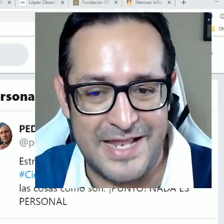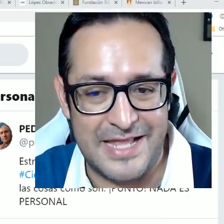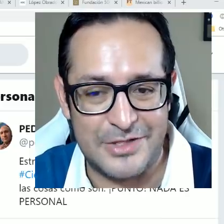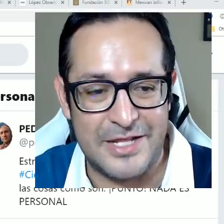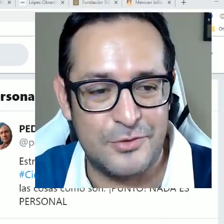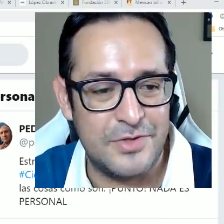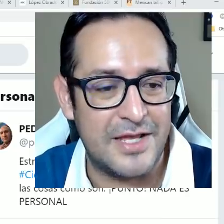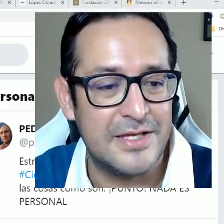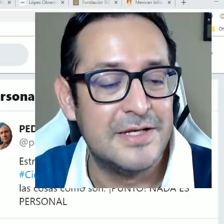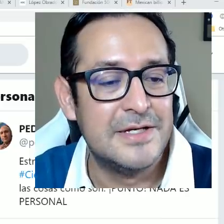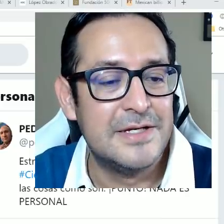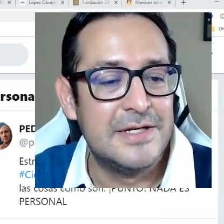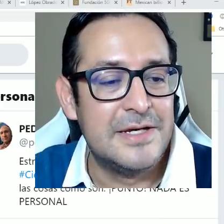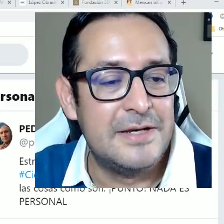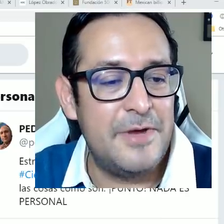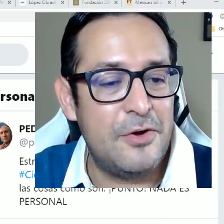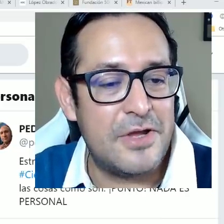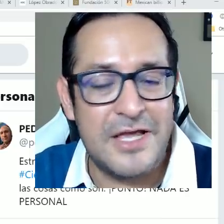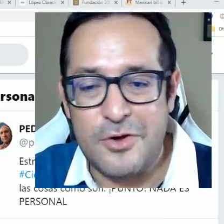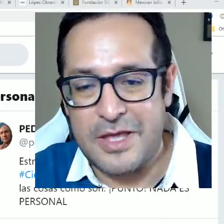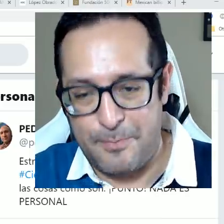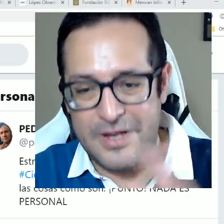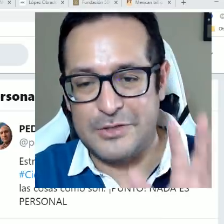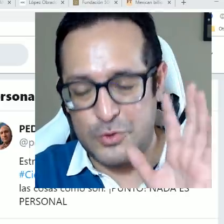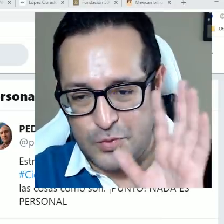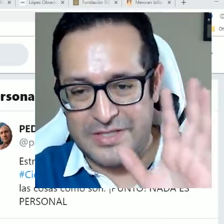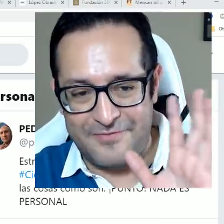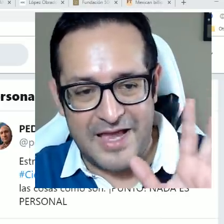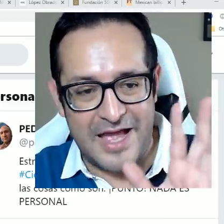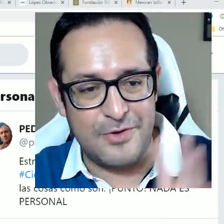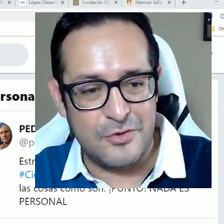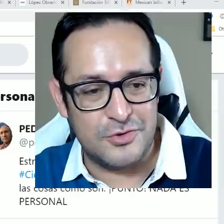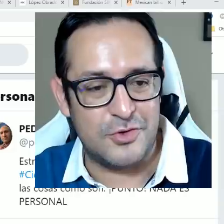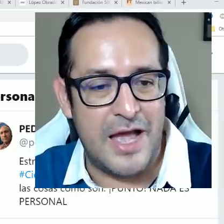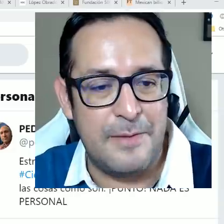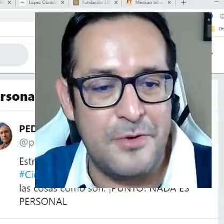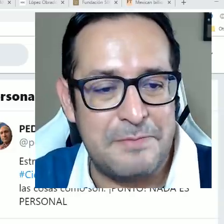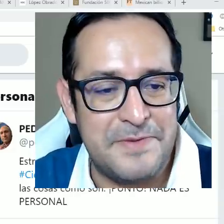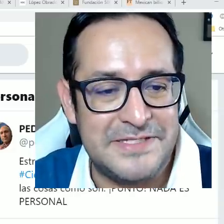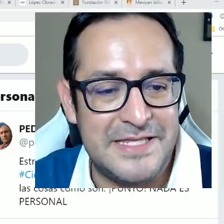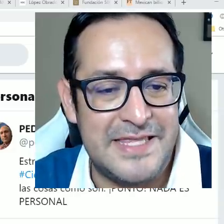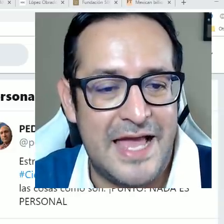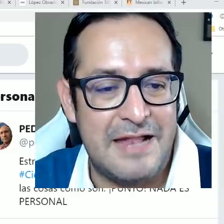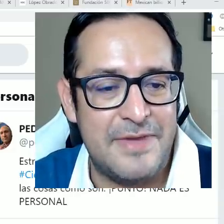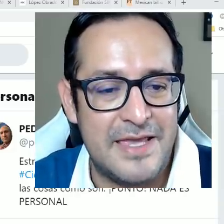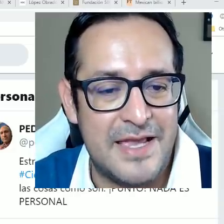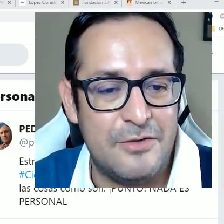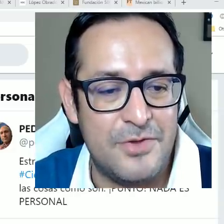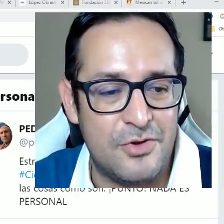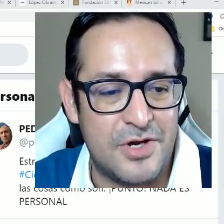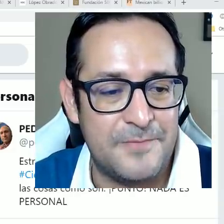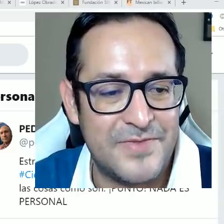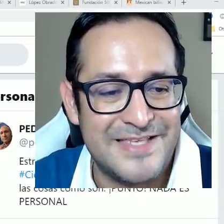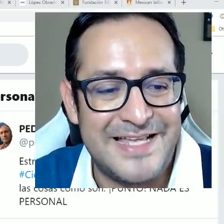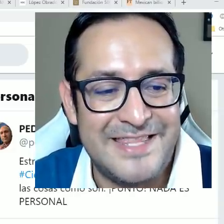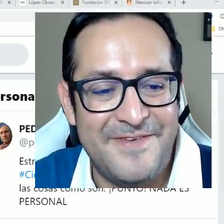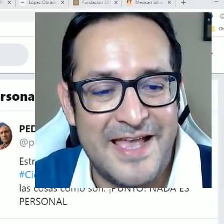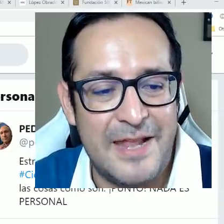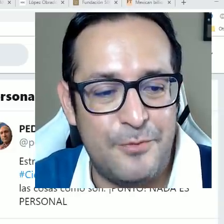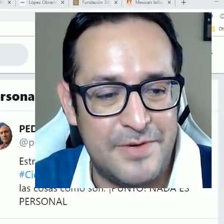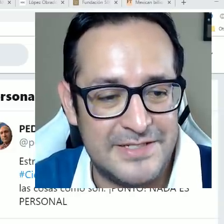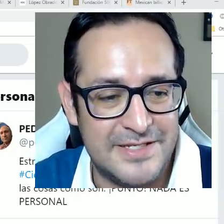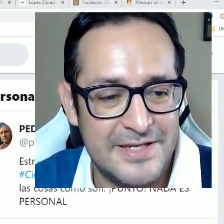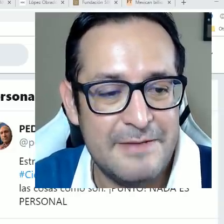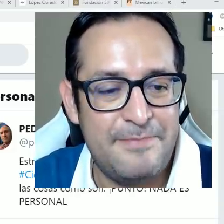después de la gran tunda. Pero, ¿qué es lo que pone en su tweet? Fijado incluso, AMLO representa al mexicano mediocre, santifica